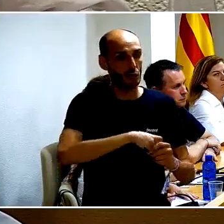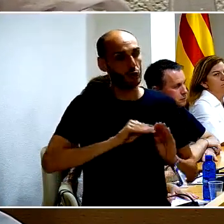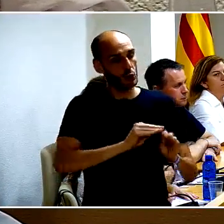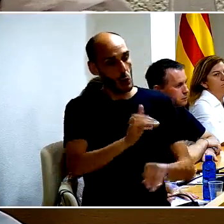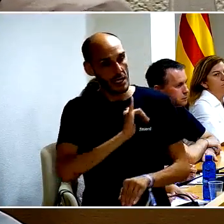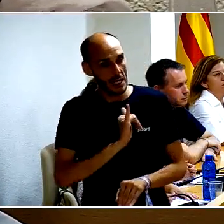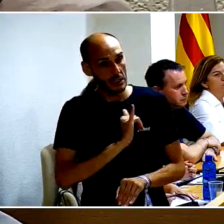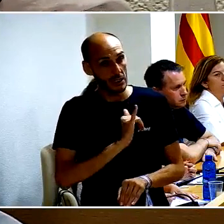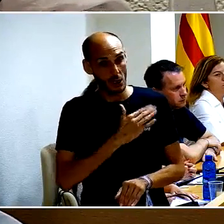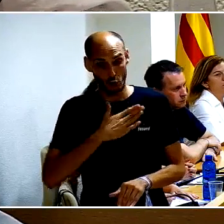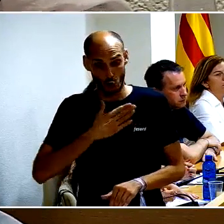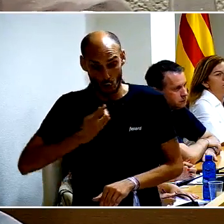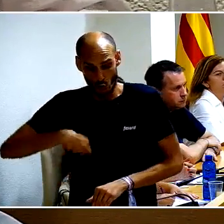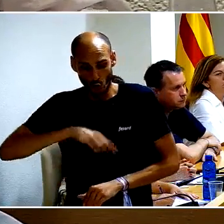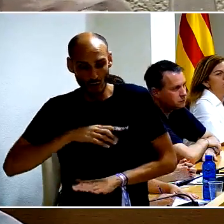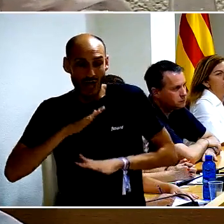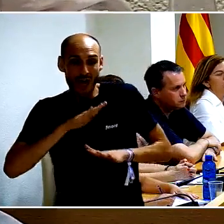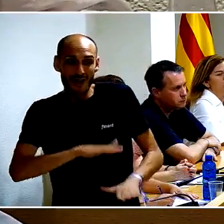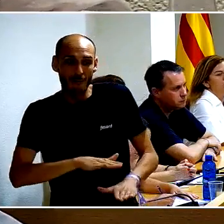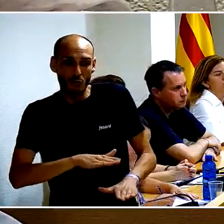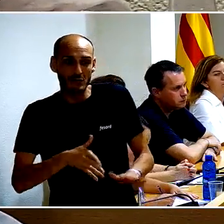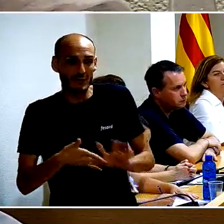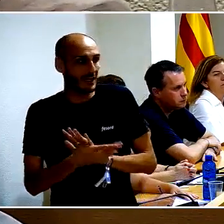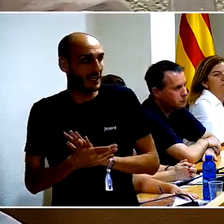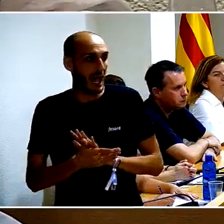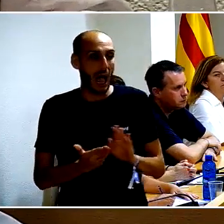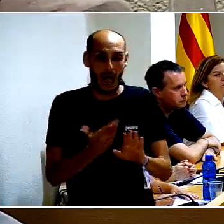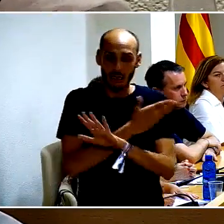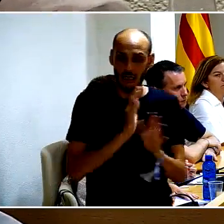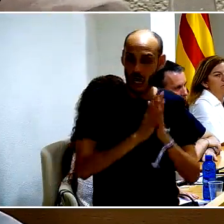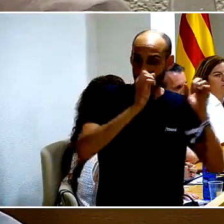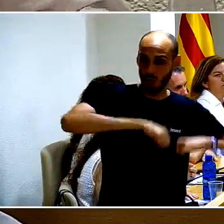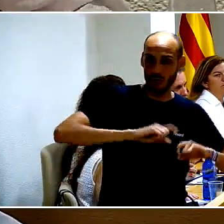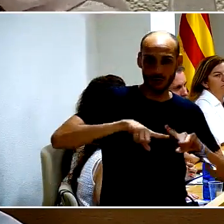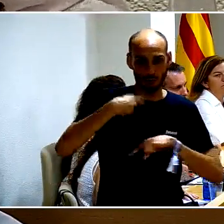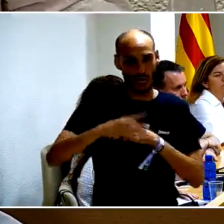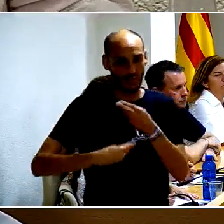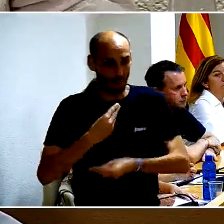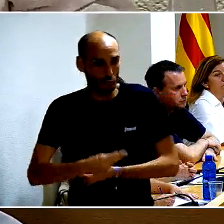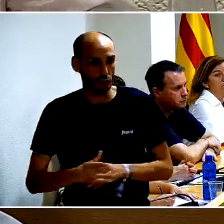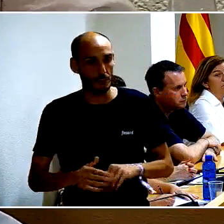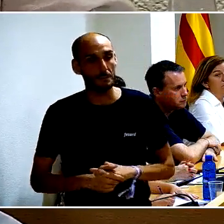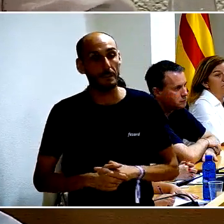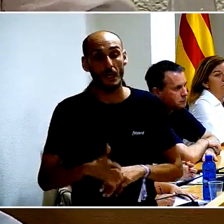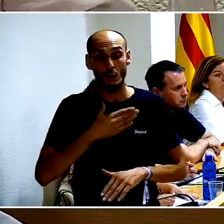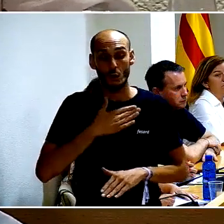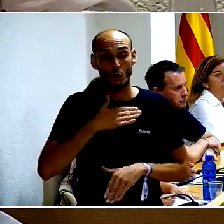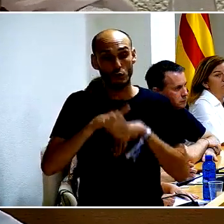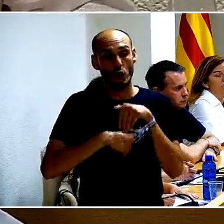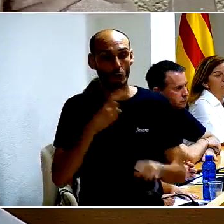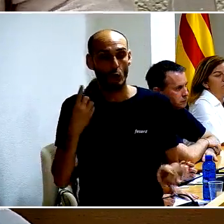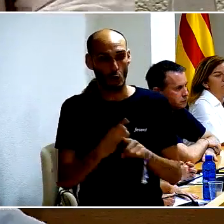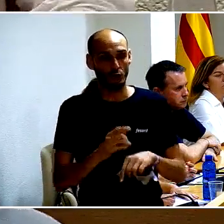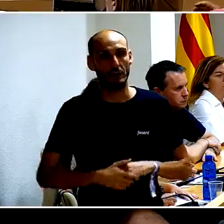favor, al menos de consensuar, antes que ejecutar decisiones que luego se puedan lamentar. Nuestro voto será en